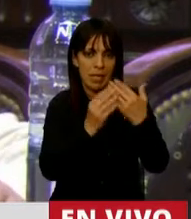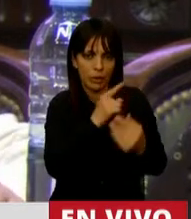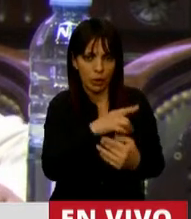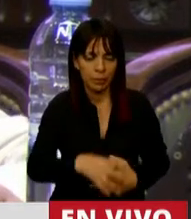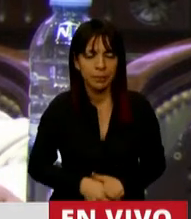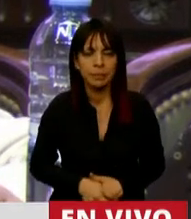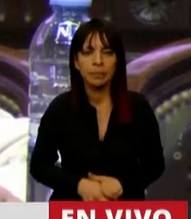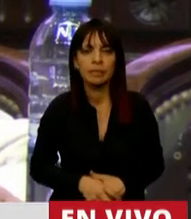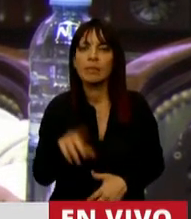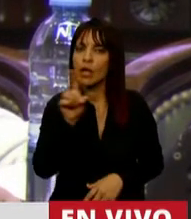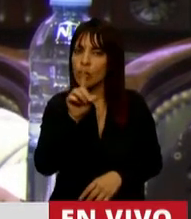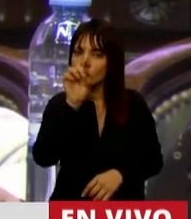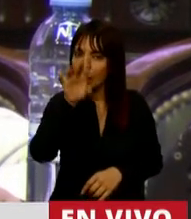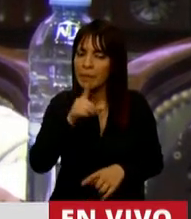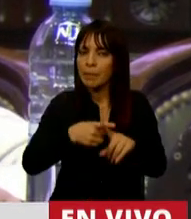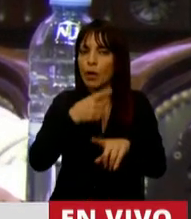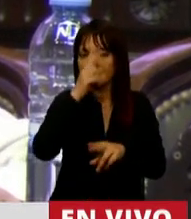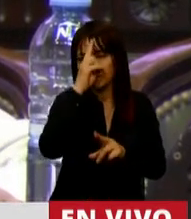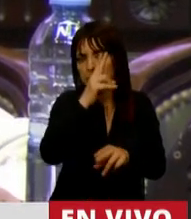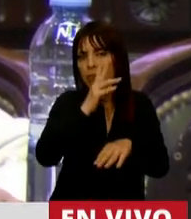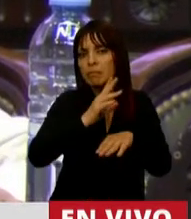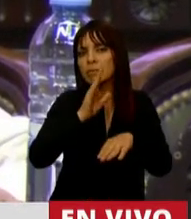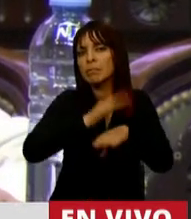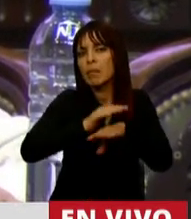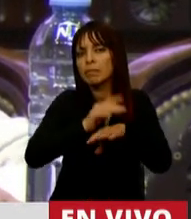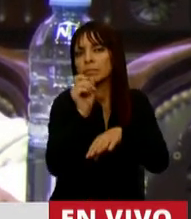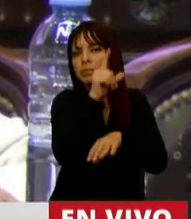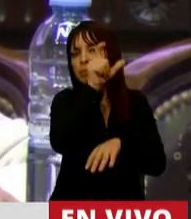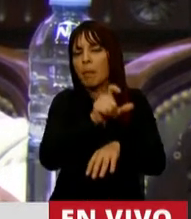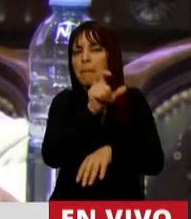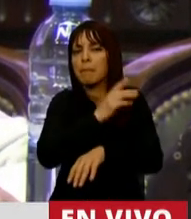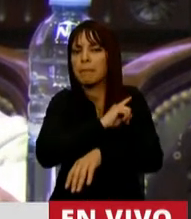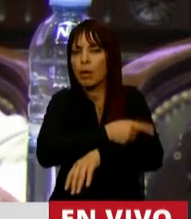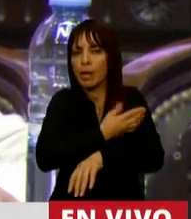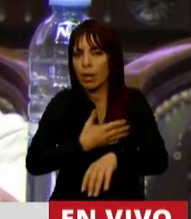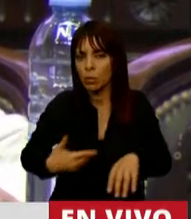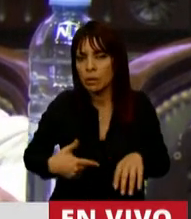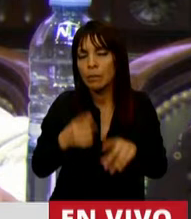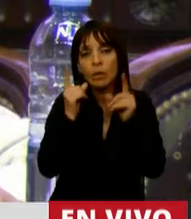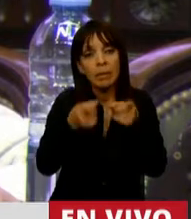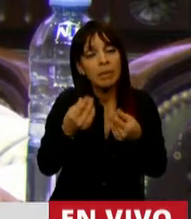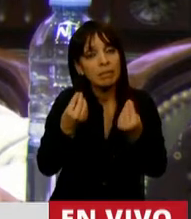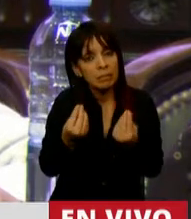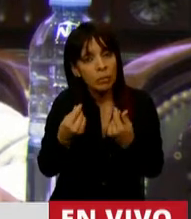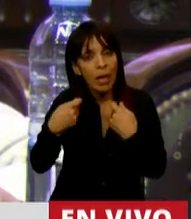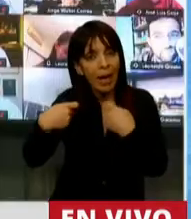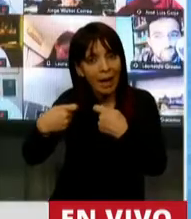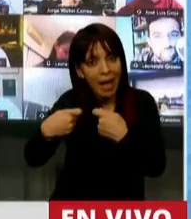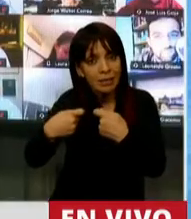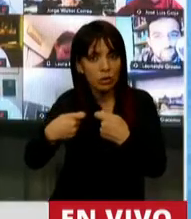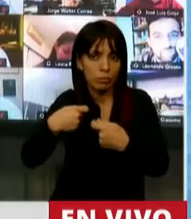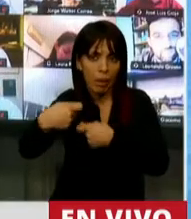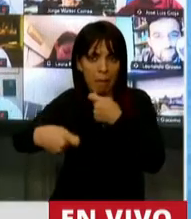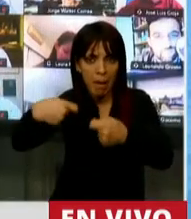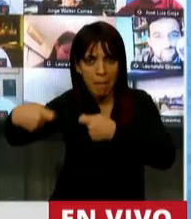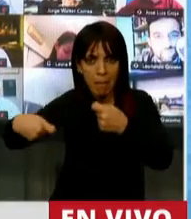No solo por respetar las facultades del Poder Legislativo, sino porque además los gastos que se están realizando a través